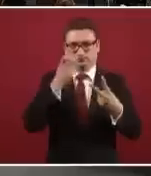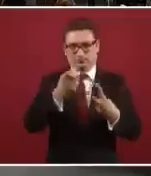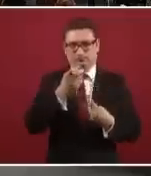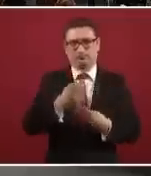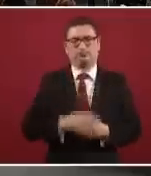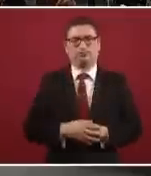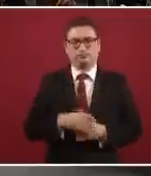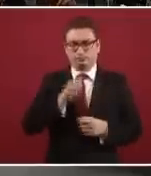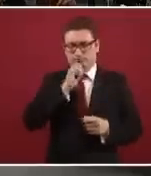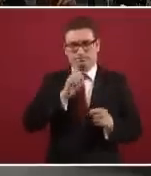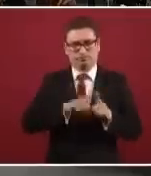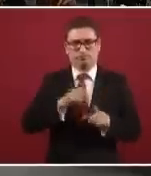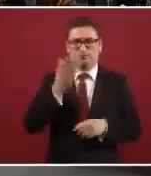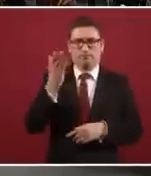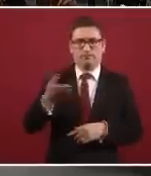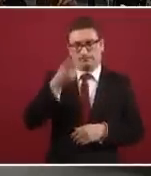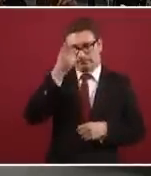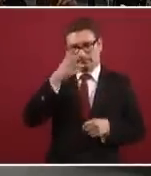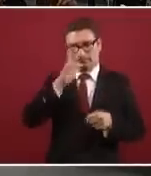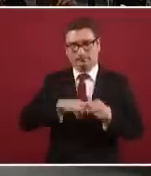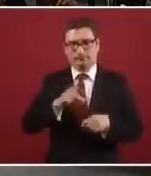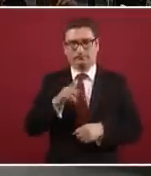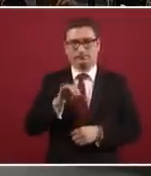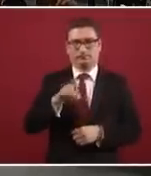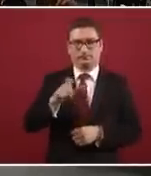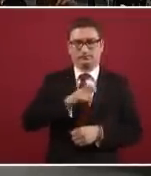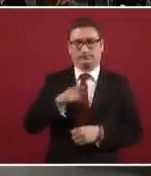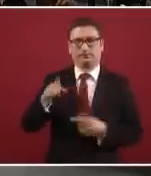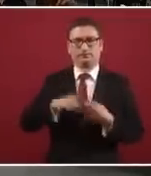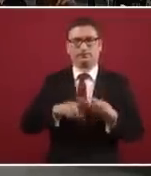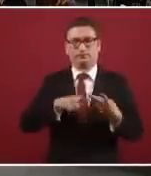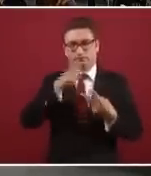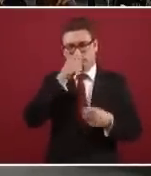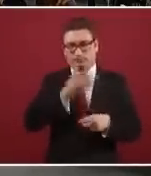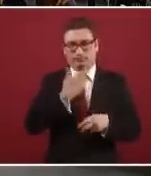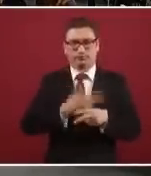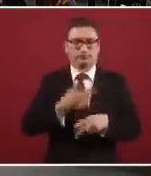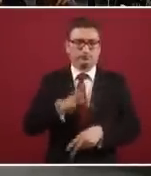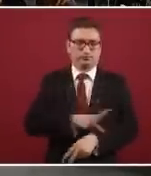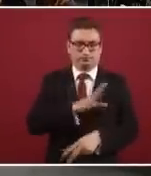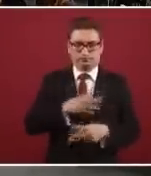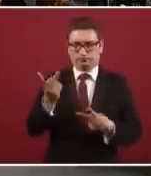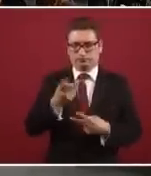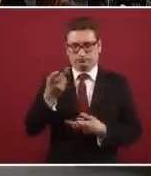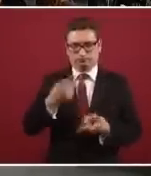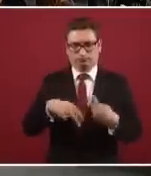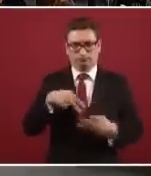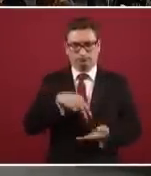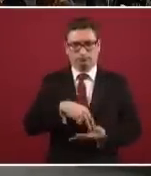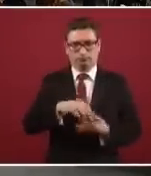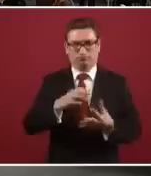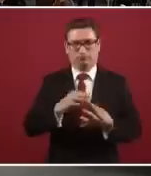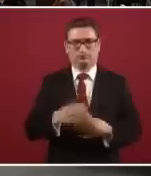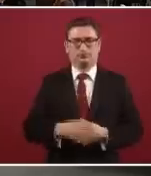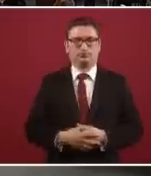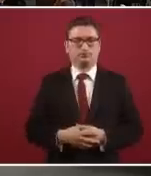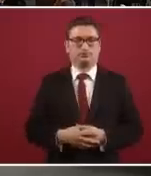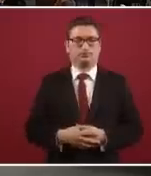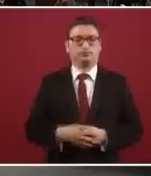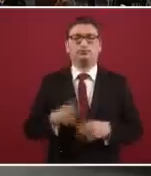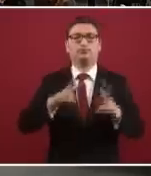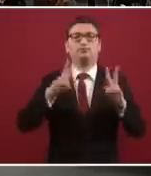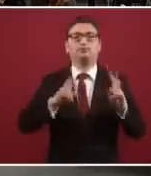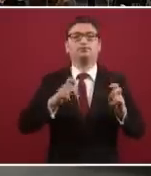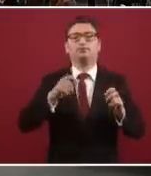también al director de Pemex y a la secretaria de Energía que les explique. El tema que se va a conocer sobre